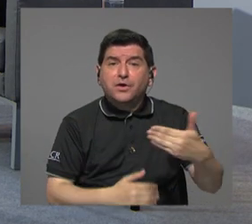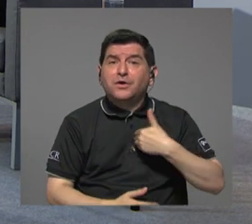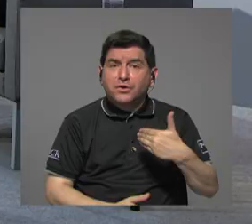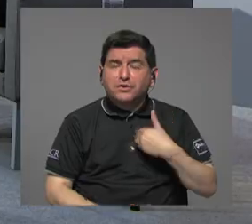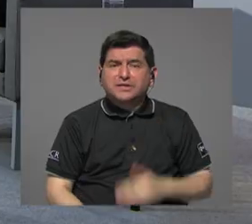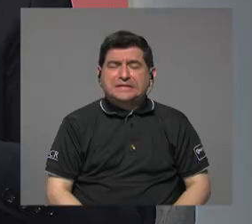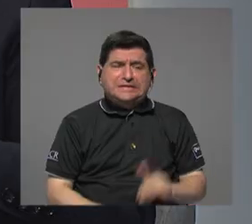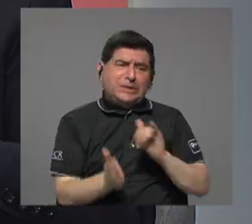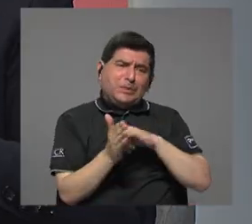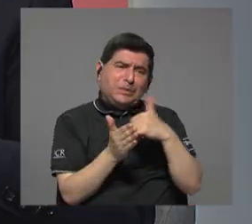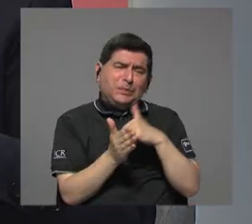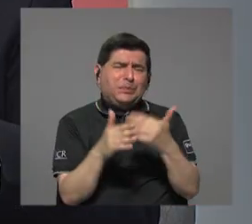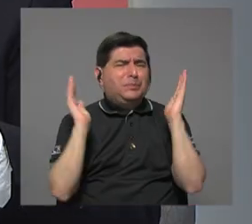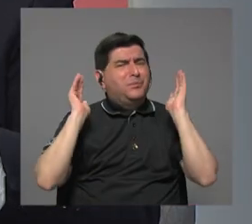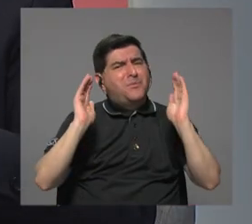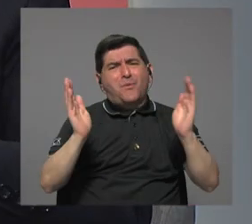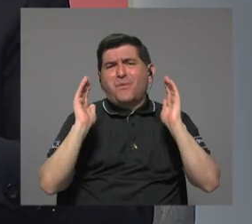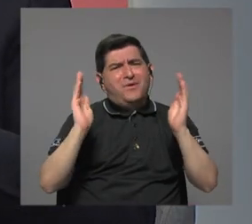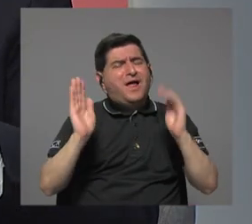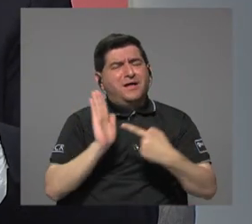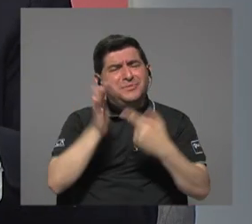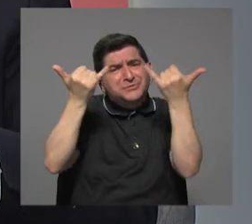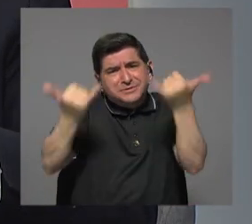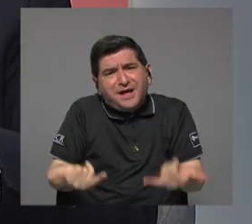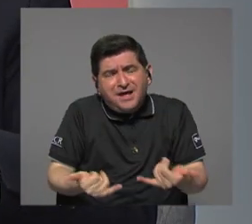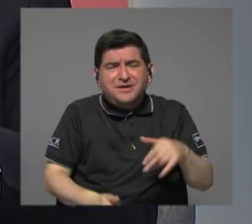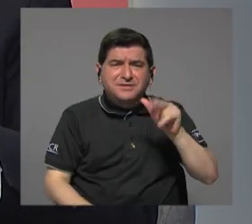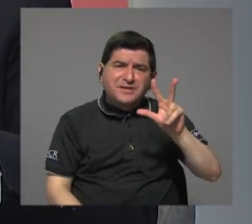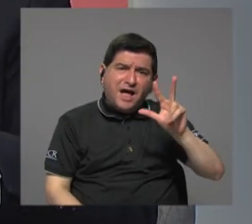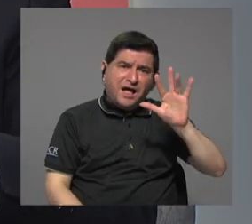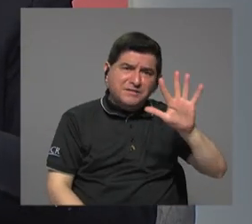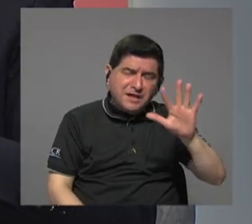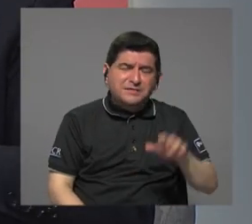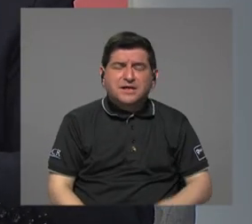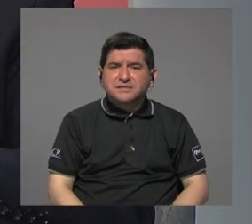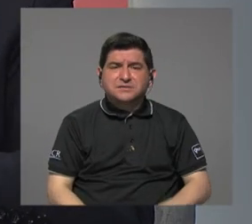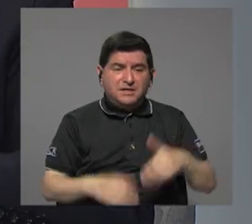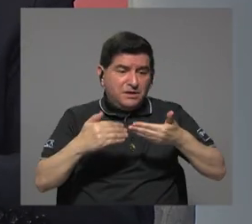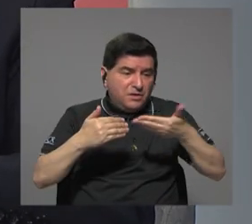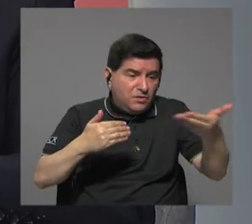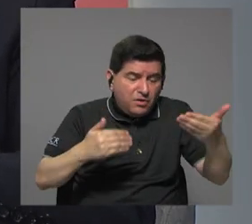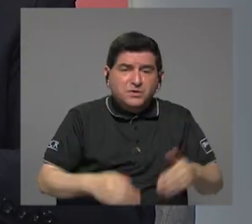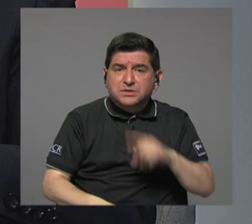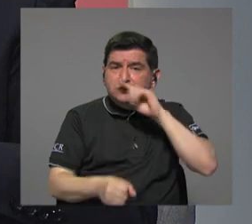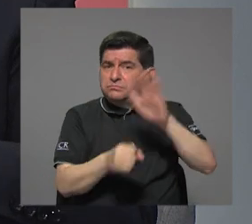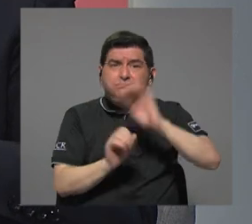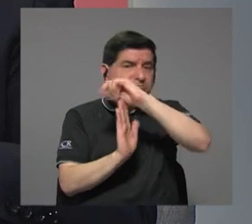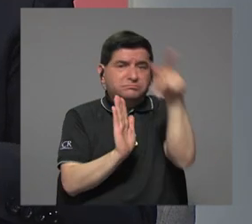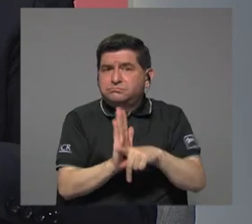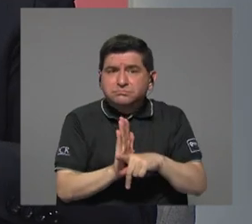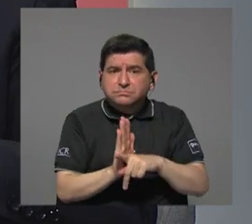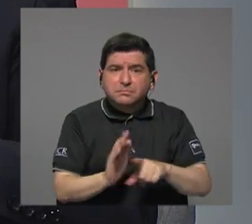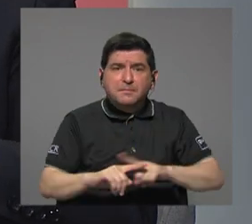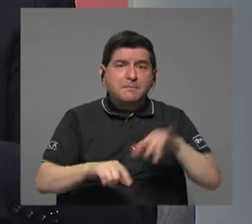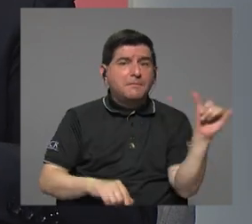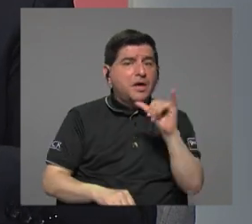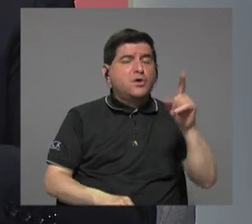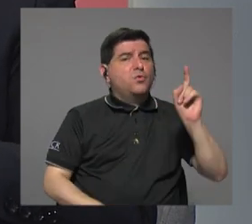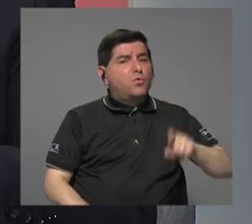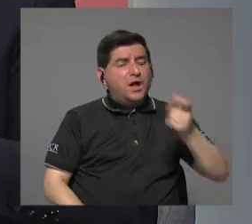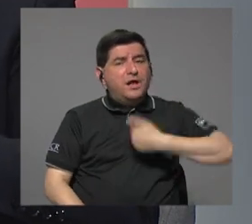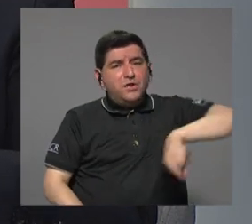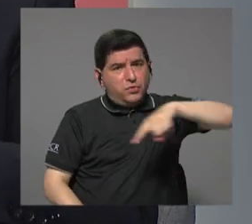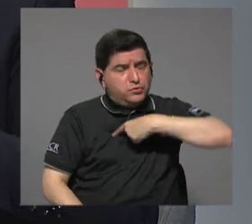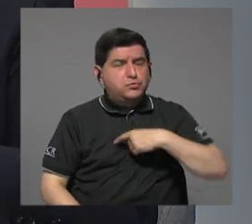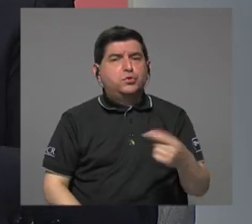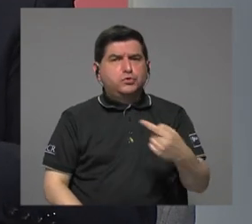falencias enormes que fueron señaladas con 35 inconstitucionalidades pero también necesitamos